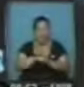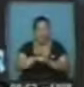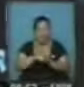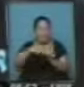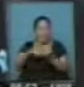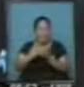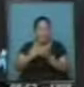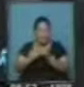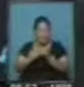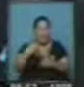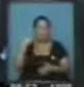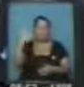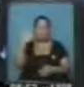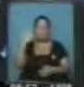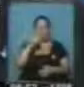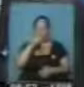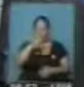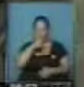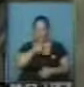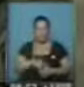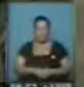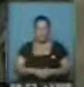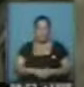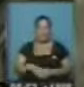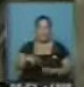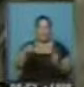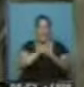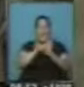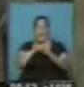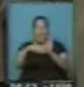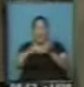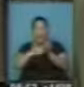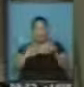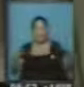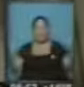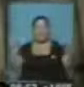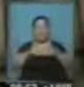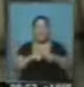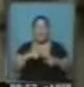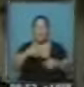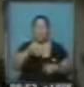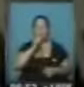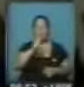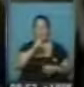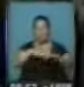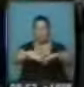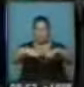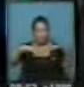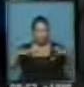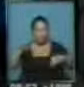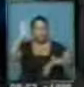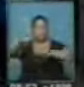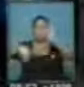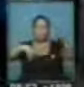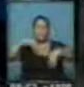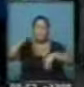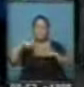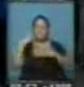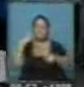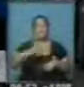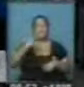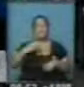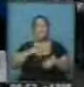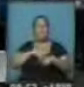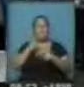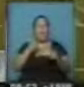porteños brindaron una conferencia de prensa. Legisladores porteños reunidos en conferencia de prensa convocaron a una sesión especial